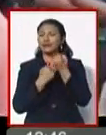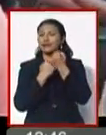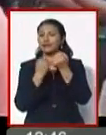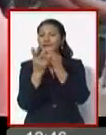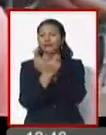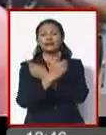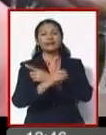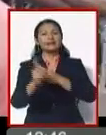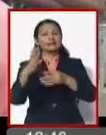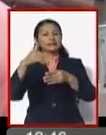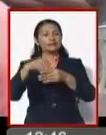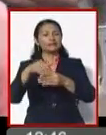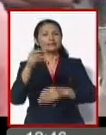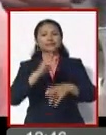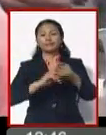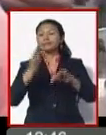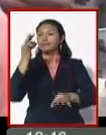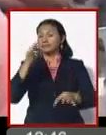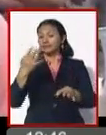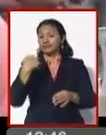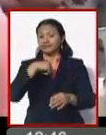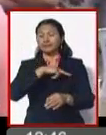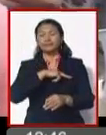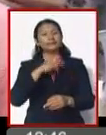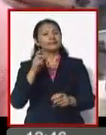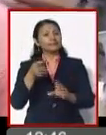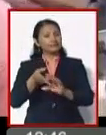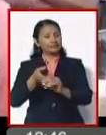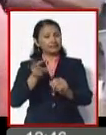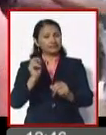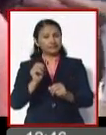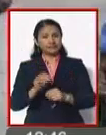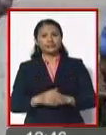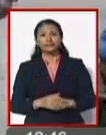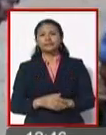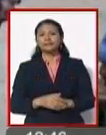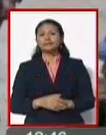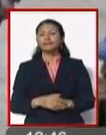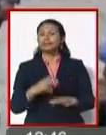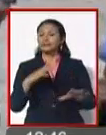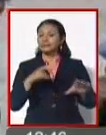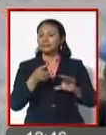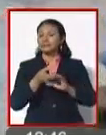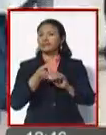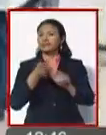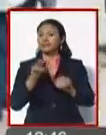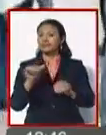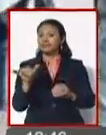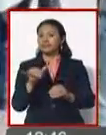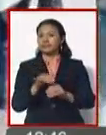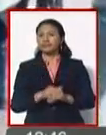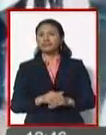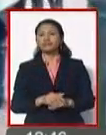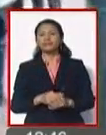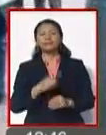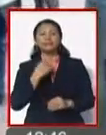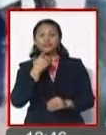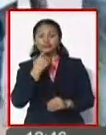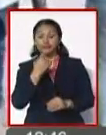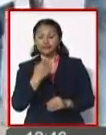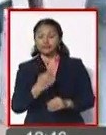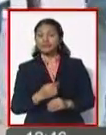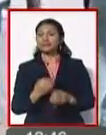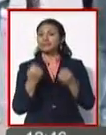con la democracia y el voto popular. Si nosotros tenemos que salir del municipio, vamos a salir de la misma manera. Lo recalco y